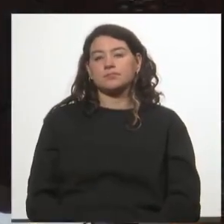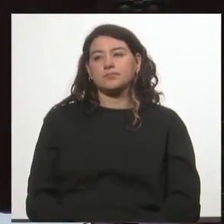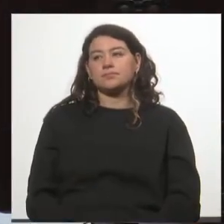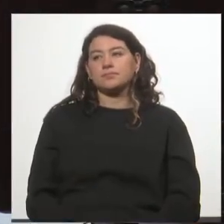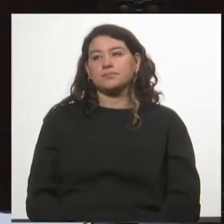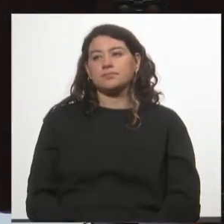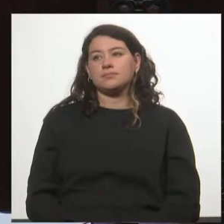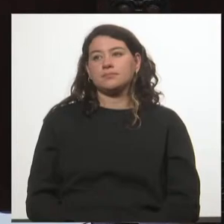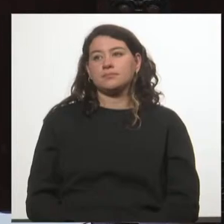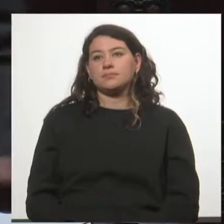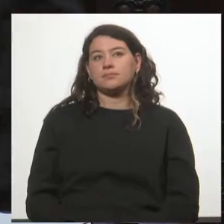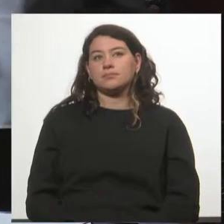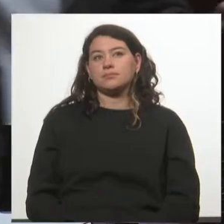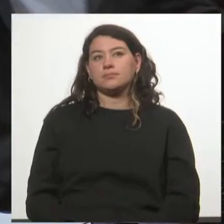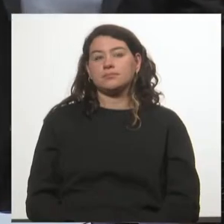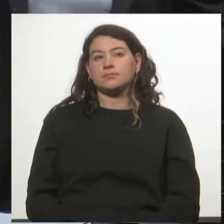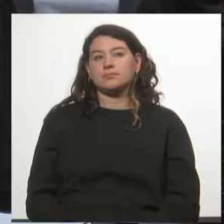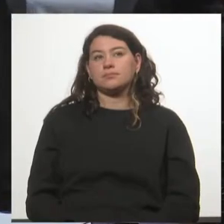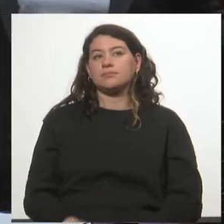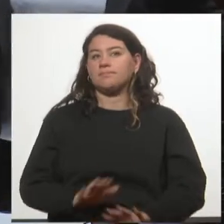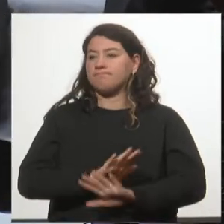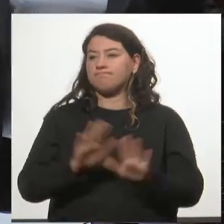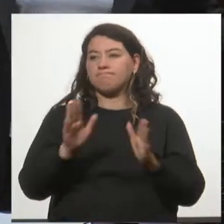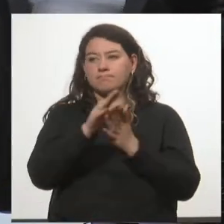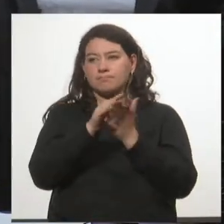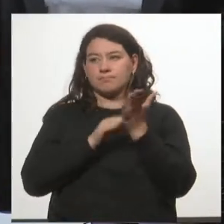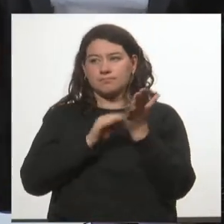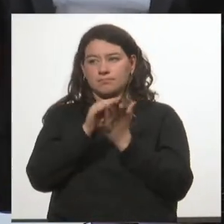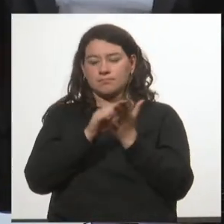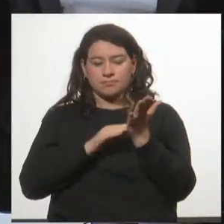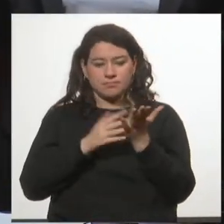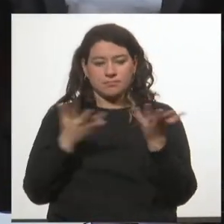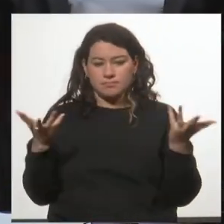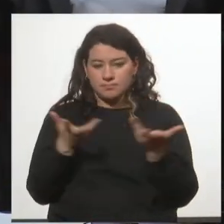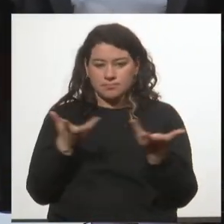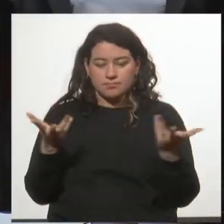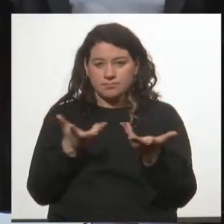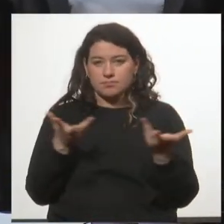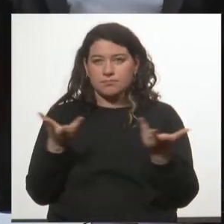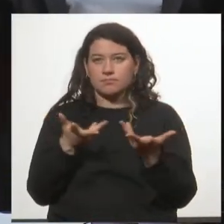no habiendo más anotados ha llegado